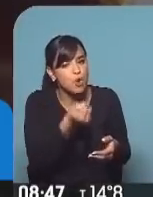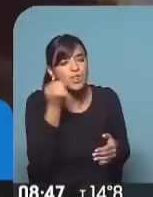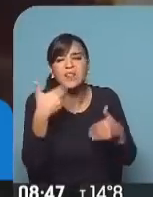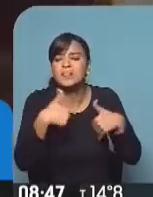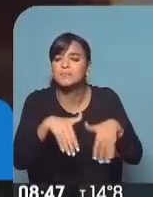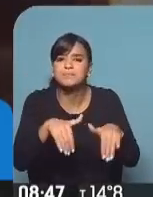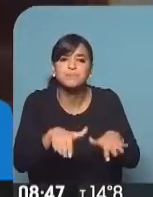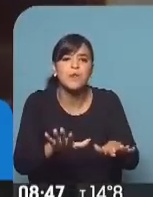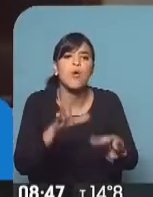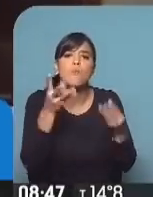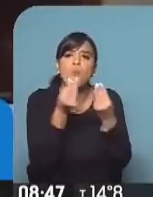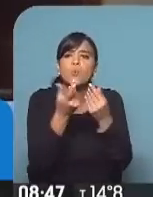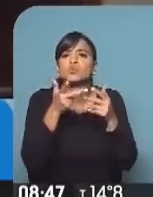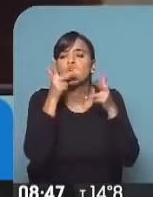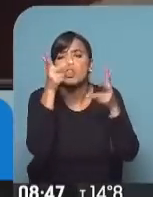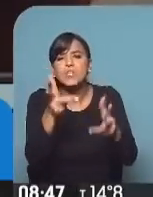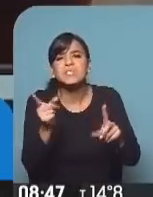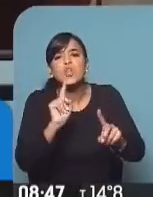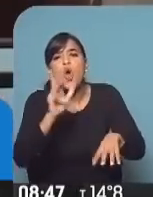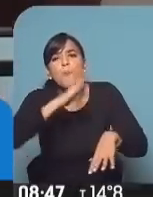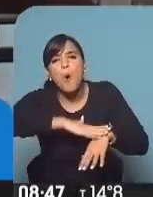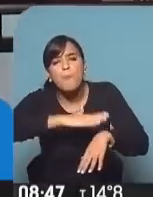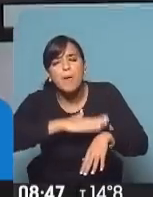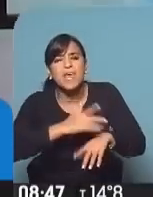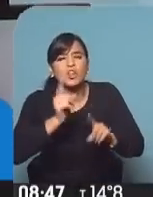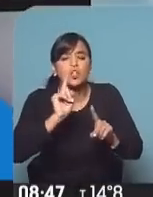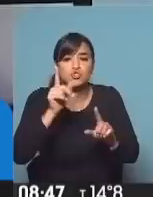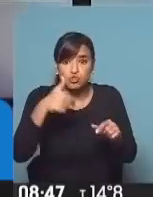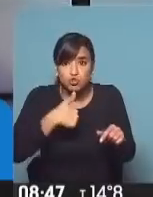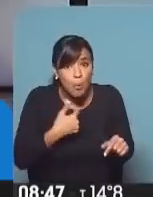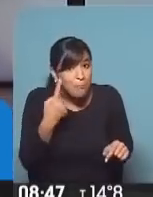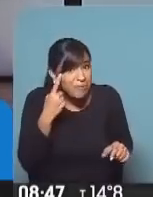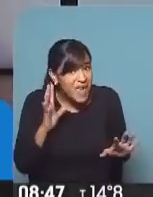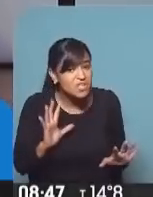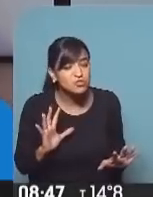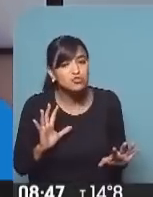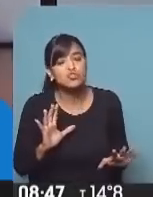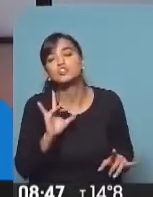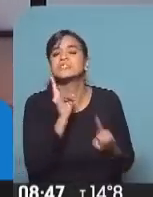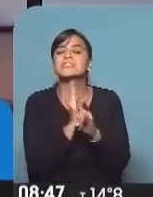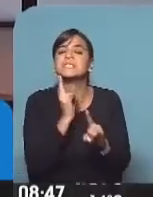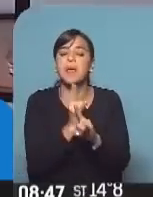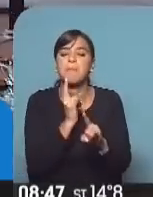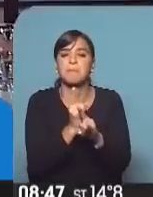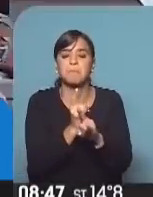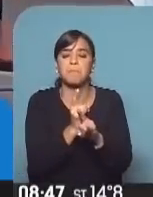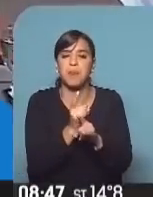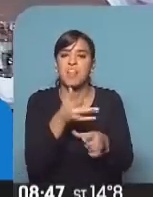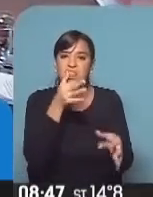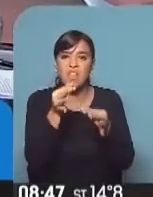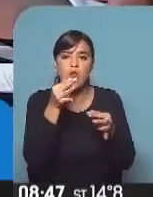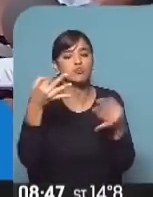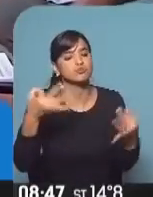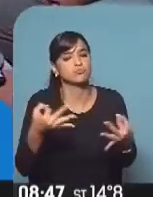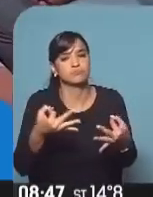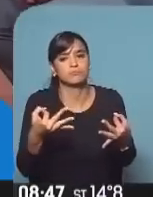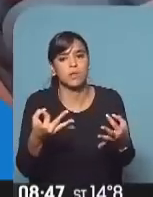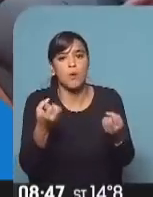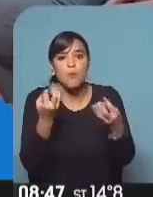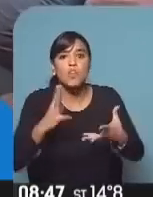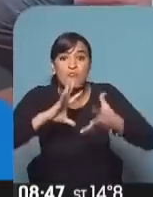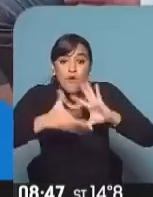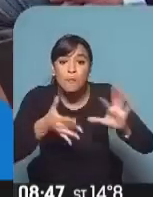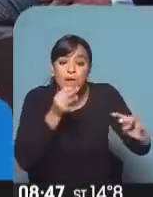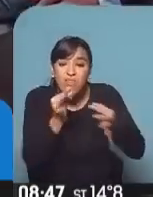de que muchos dicen no no es tiempo es yo creo que siempre es oportuno el diálogo porque a través del